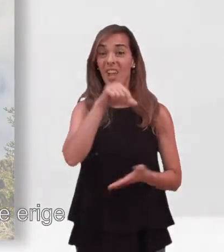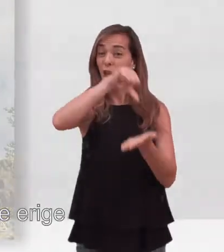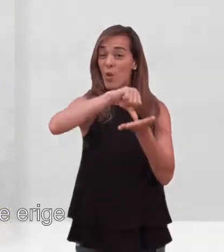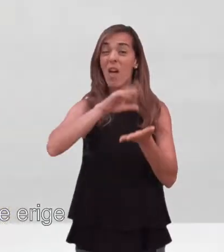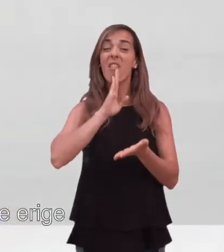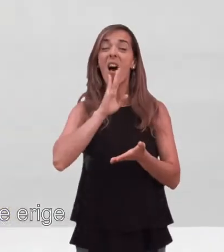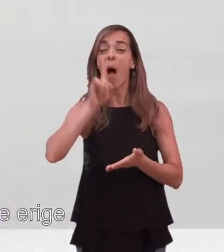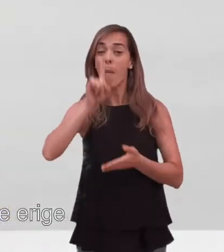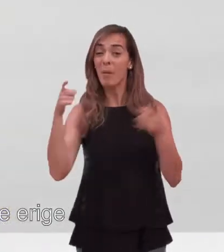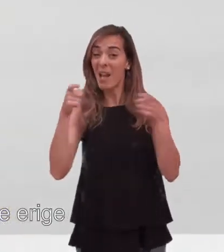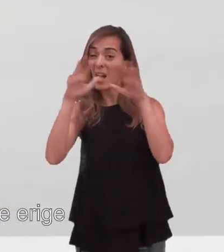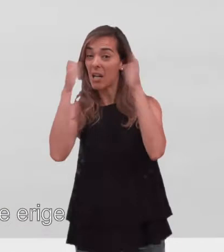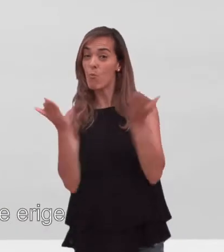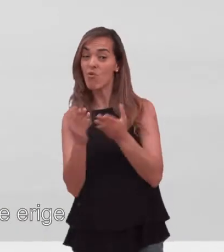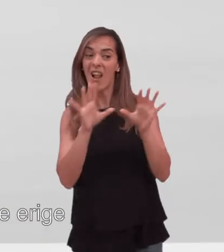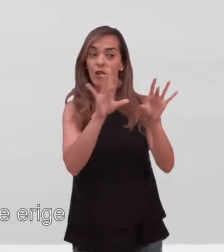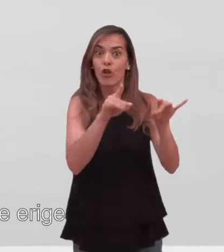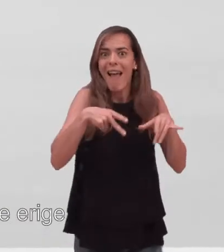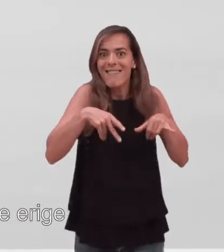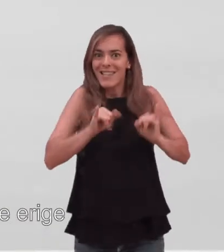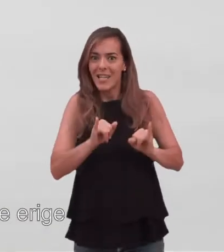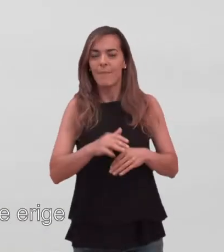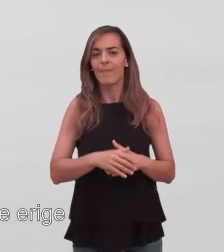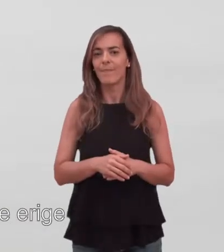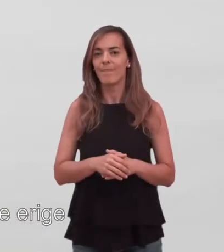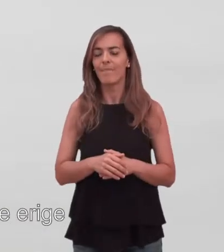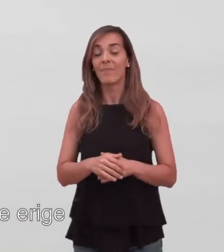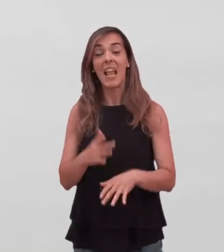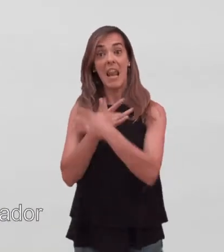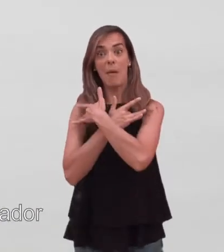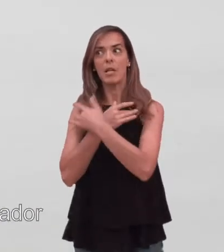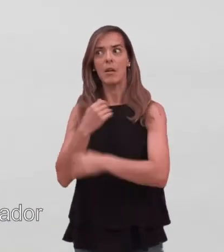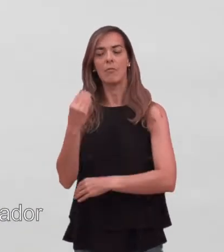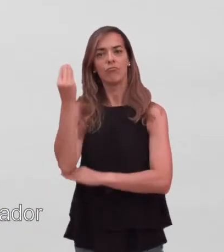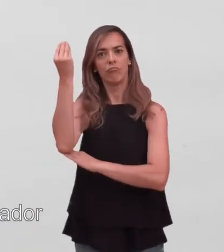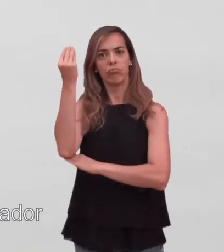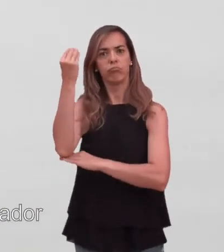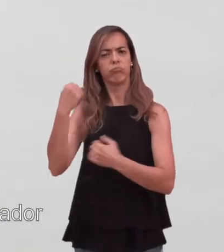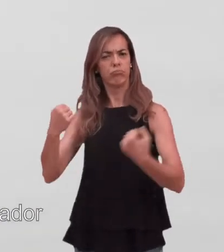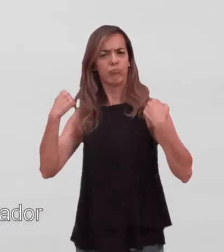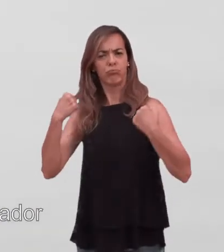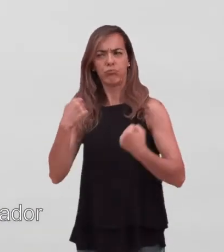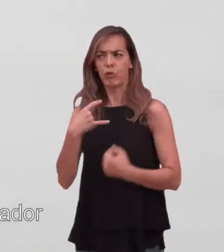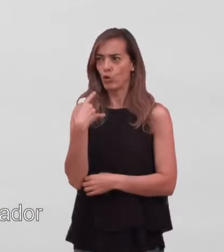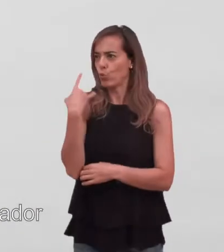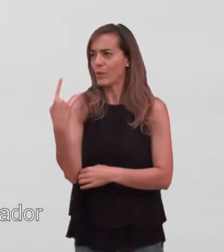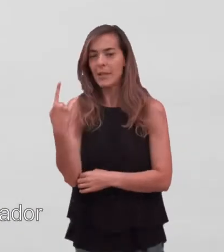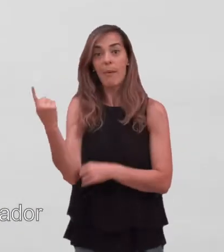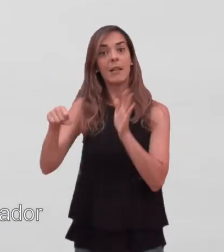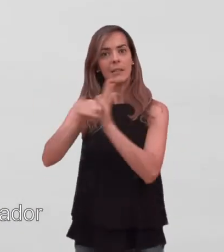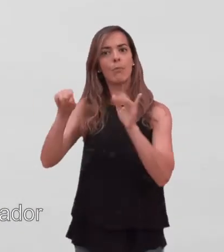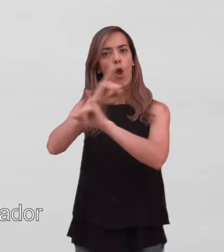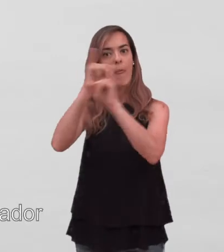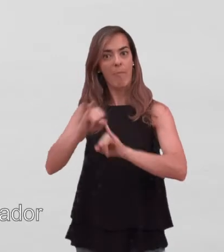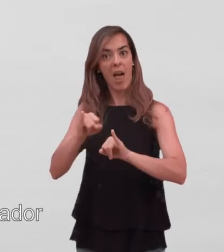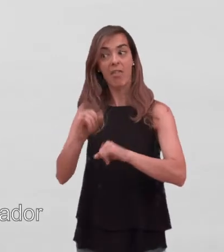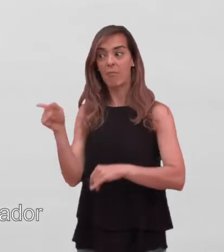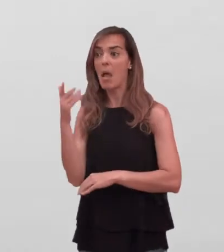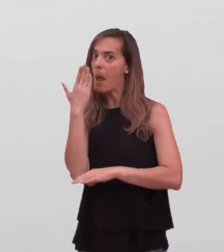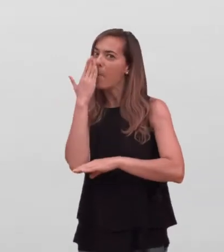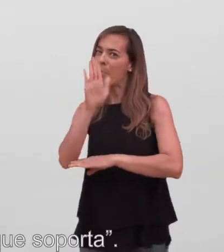Robusta y sugestiva, la Virgen se erige en símbolo de paz, presentando al niño al espectador con los brazos